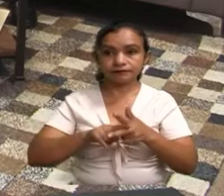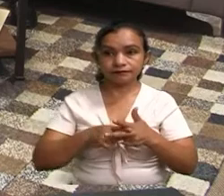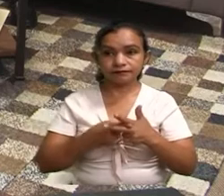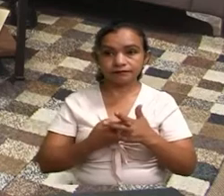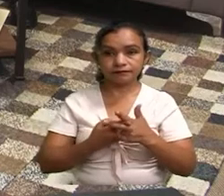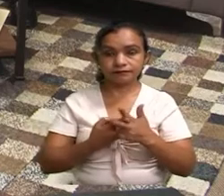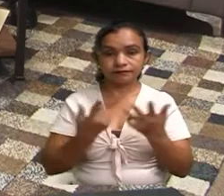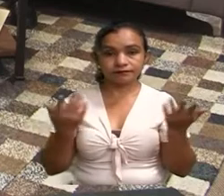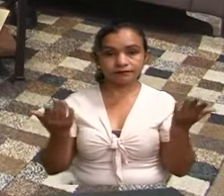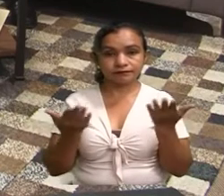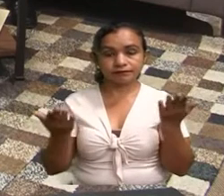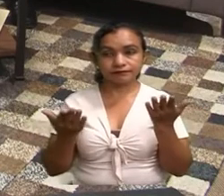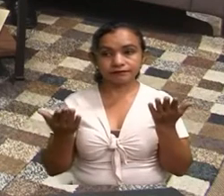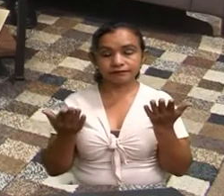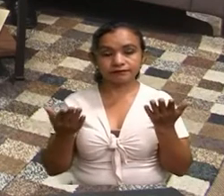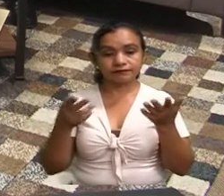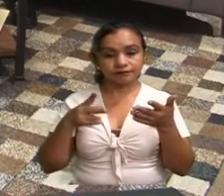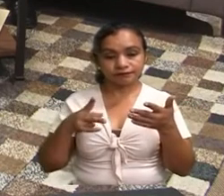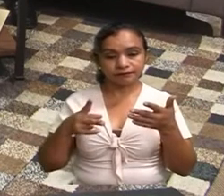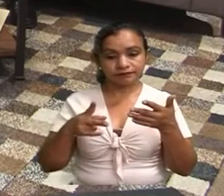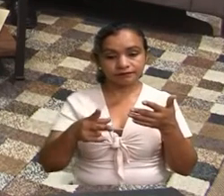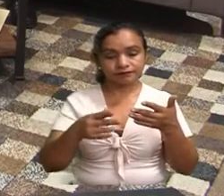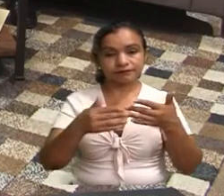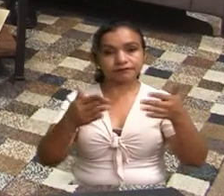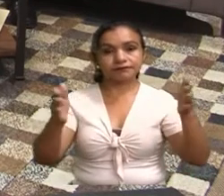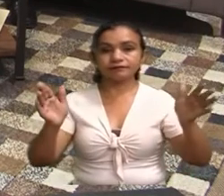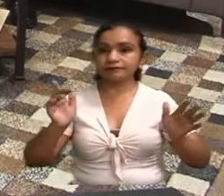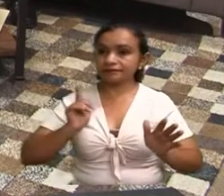iniciamos con el acto inaugural.